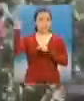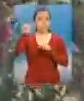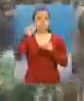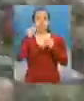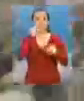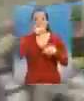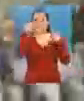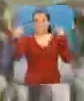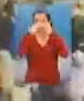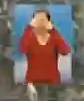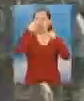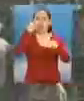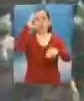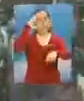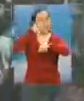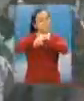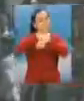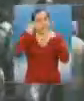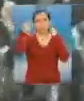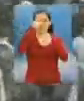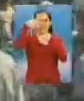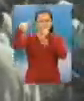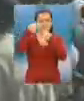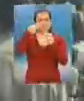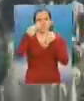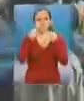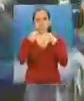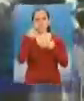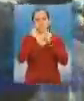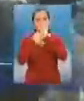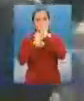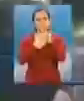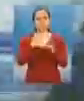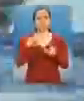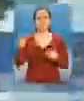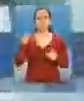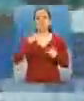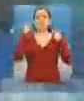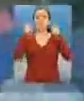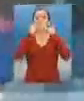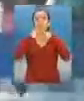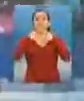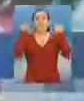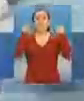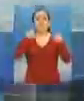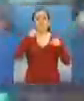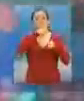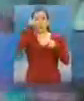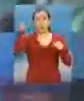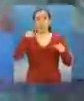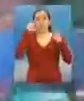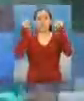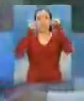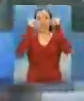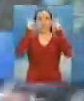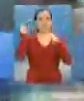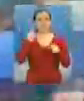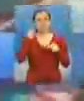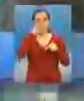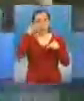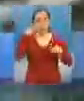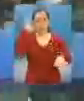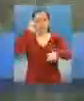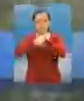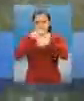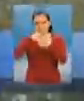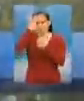la policía y miles de manifestantes en la ciudad de Bhopal, tras el aniversario del peor desastre industrial de la historia. La policía desalojó a miles